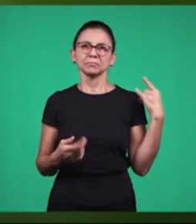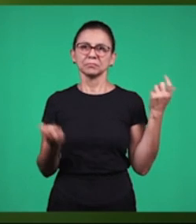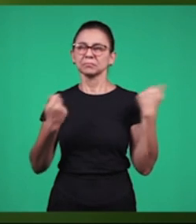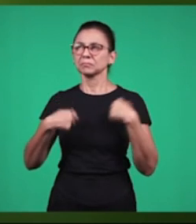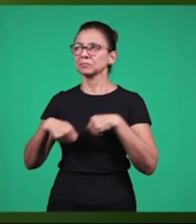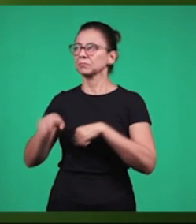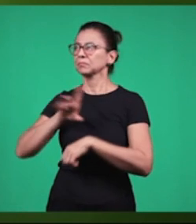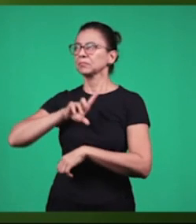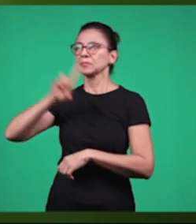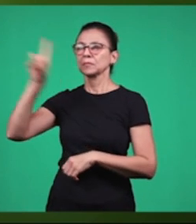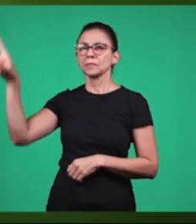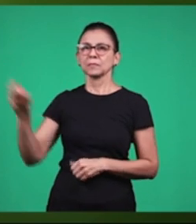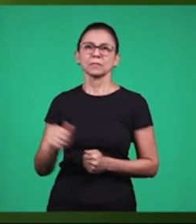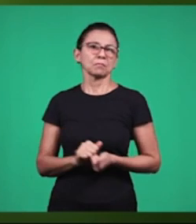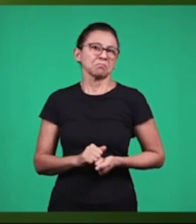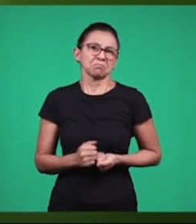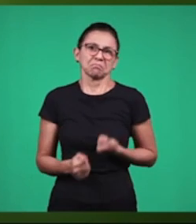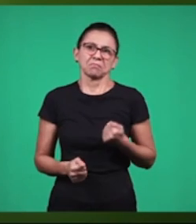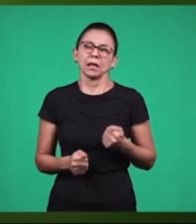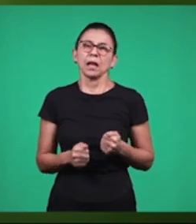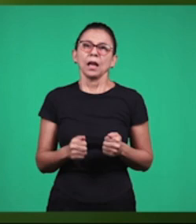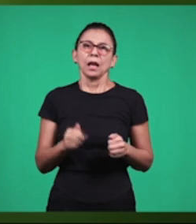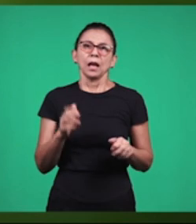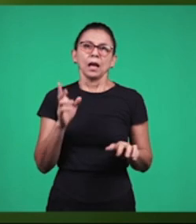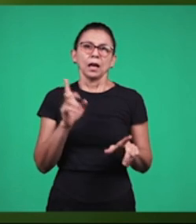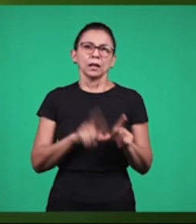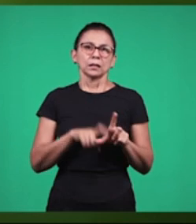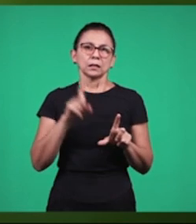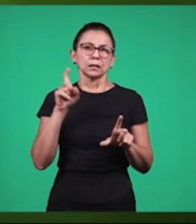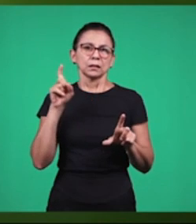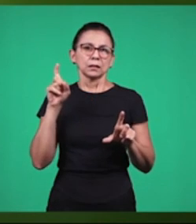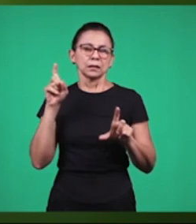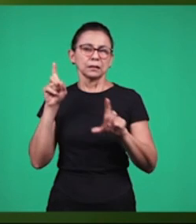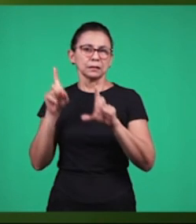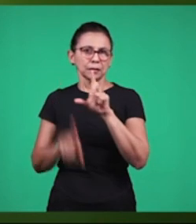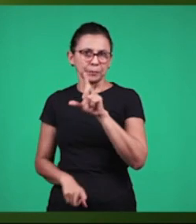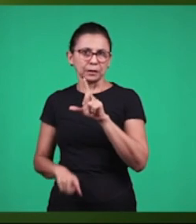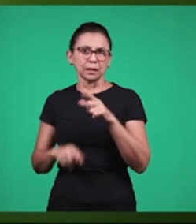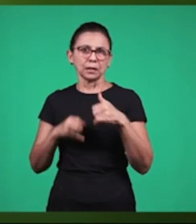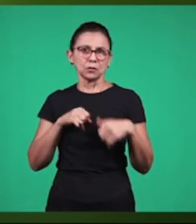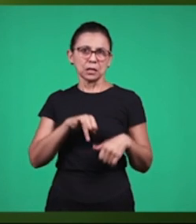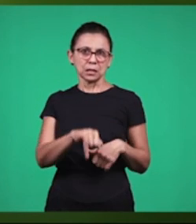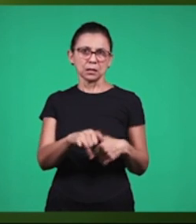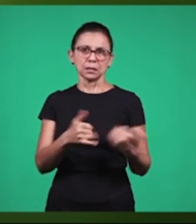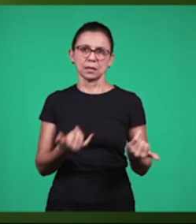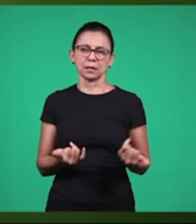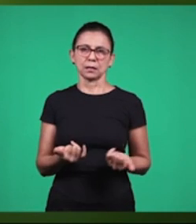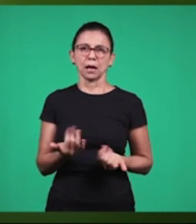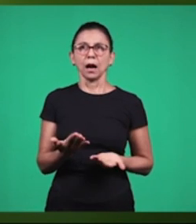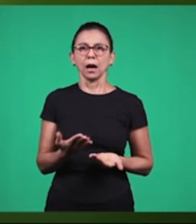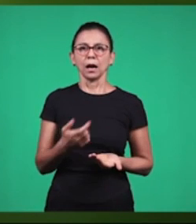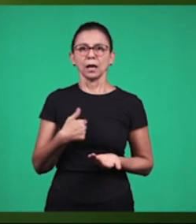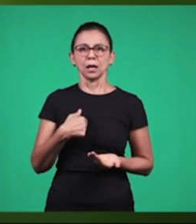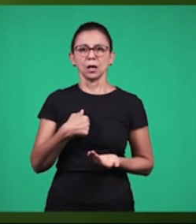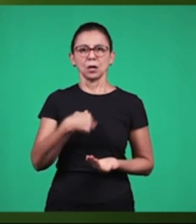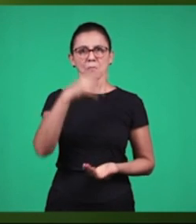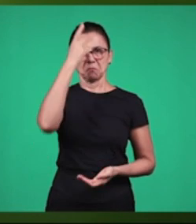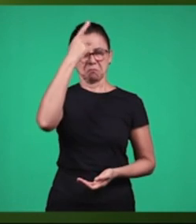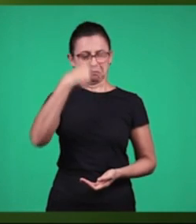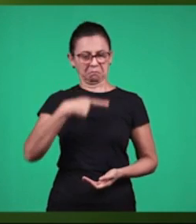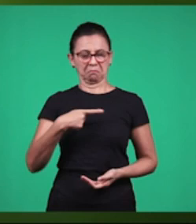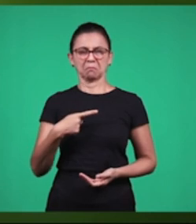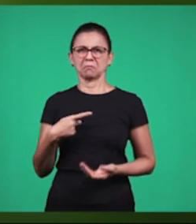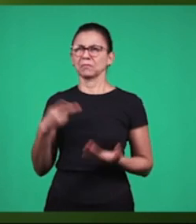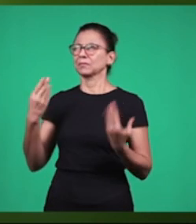quiere ser presidente, quiere ser una cosa, mas él quiere ser autosuficiente. Él no quiere depender de Dios para